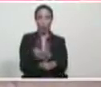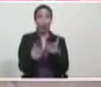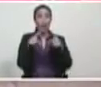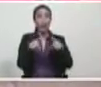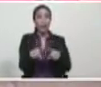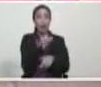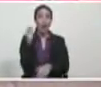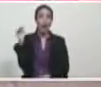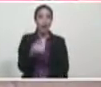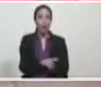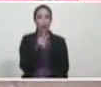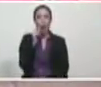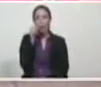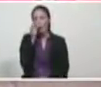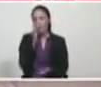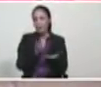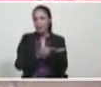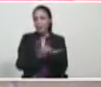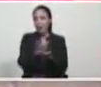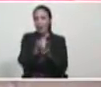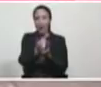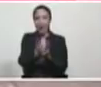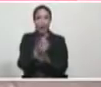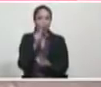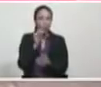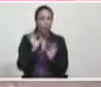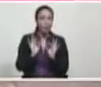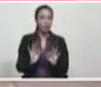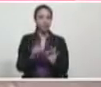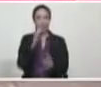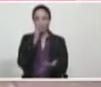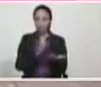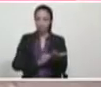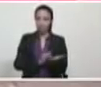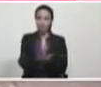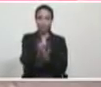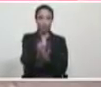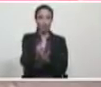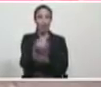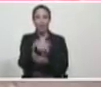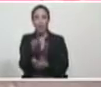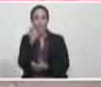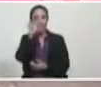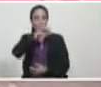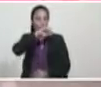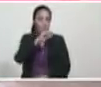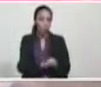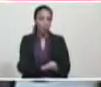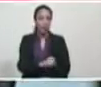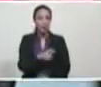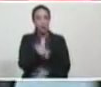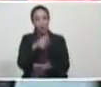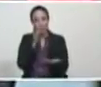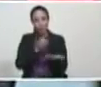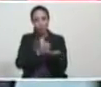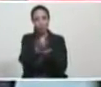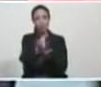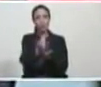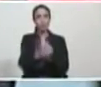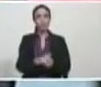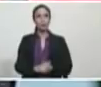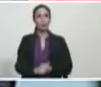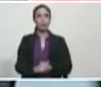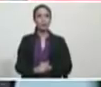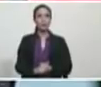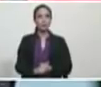con hombres leales, patriotas en la Aragua Potencia, cuna de la revolución, en